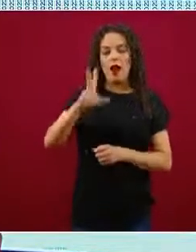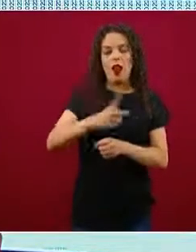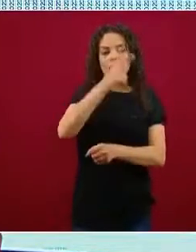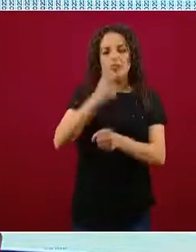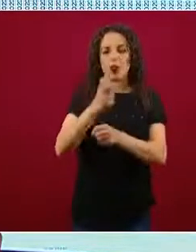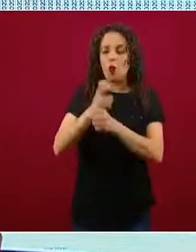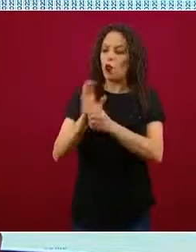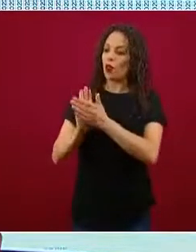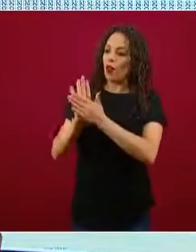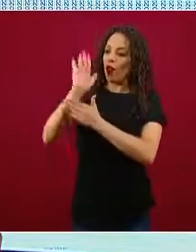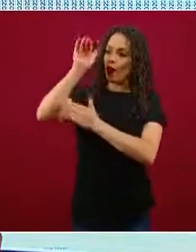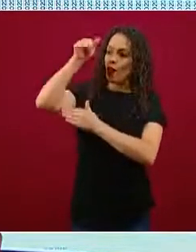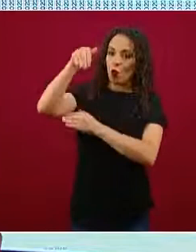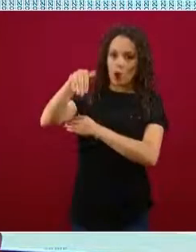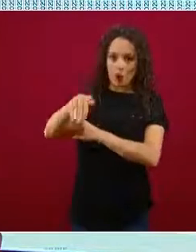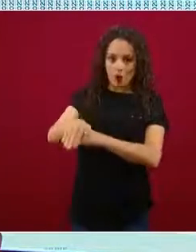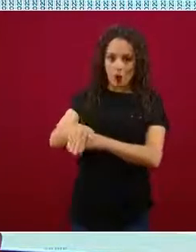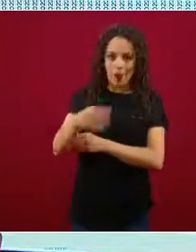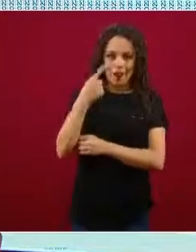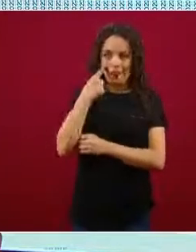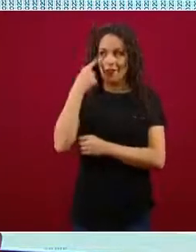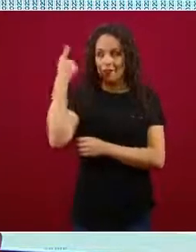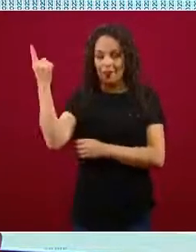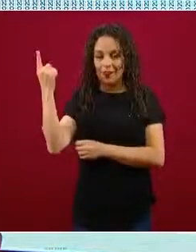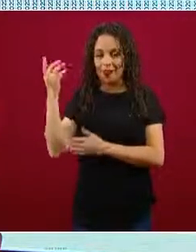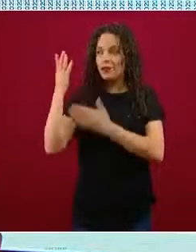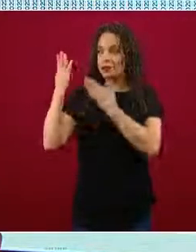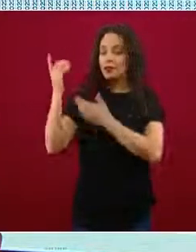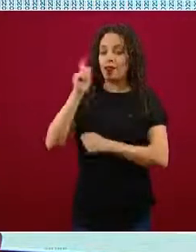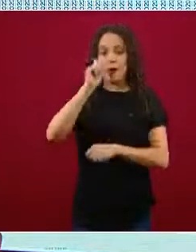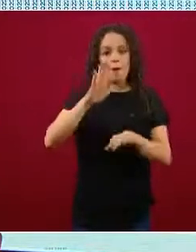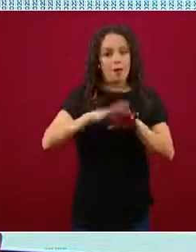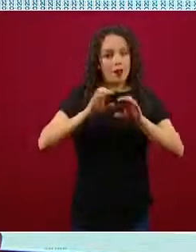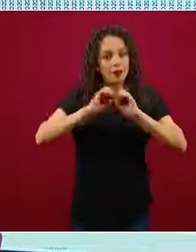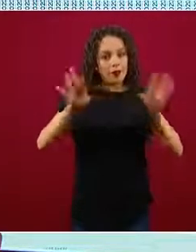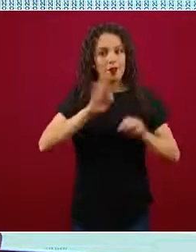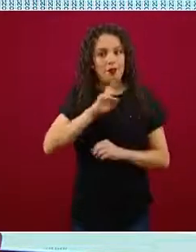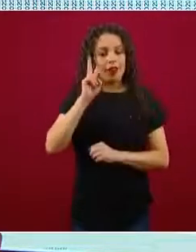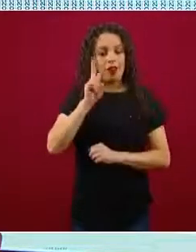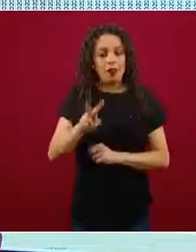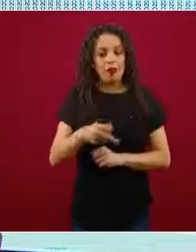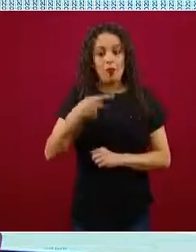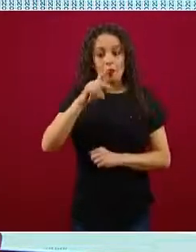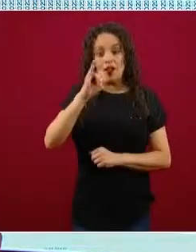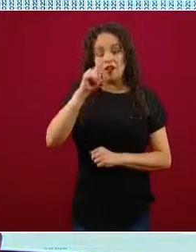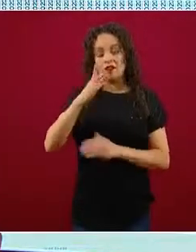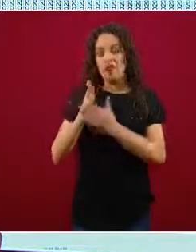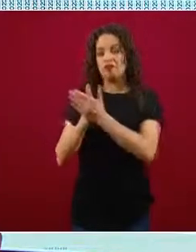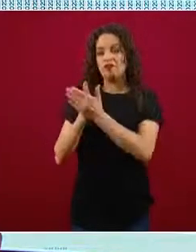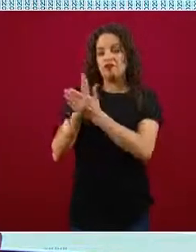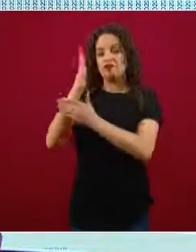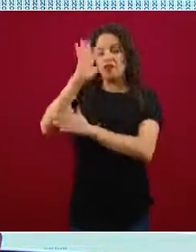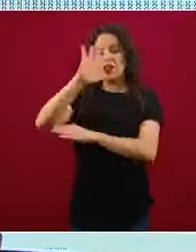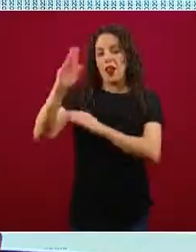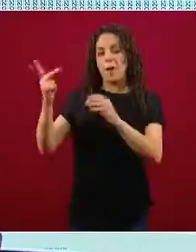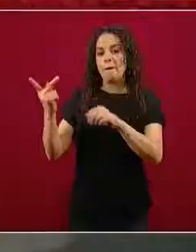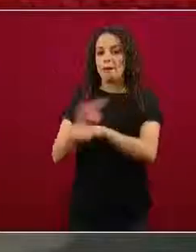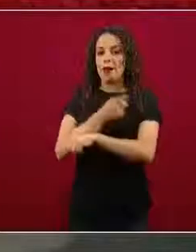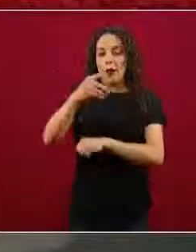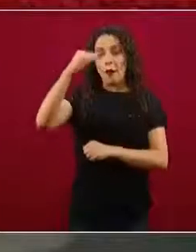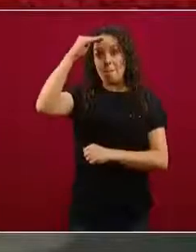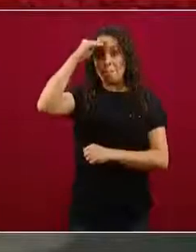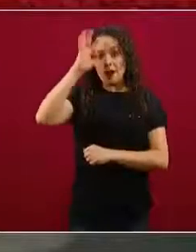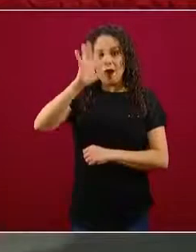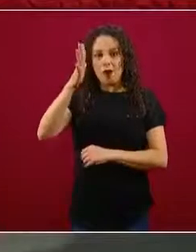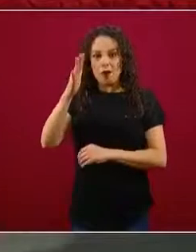de otro estado que ya hemos comentado, donde este fenómeno se ve más claramente. Pero definitivamente rebasó la predicción. Estos son los casos